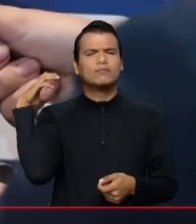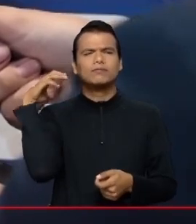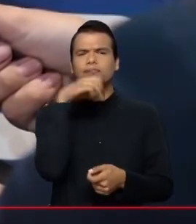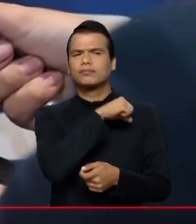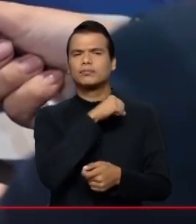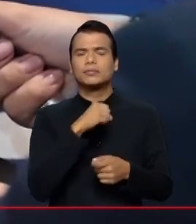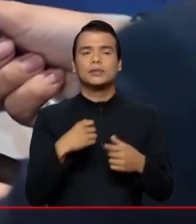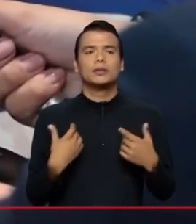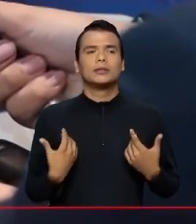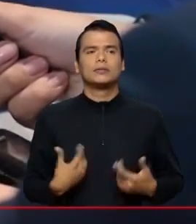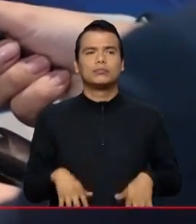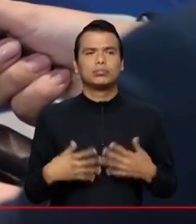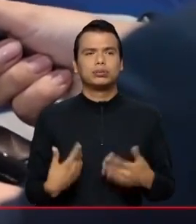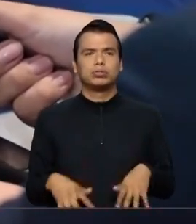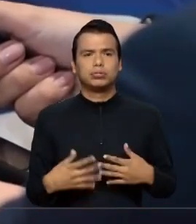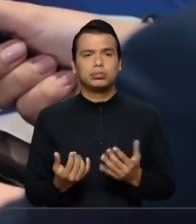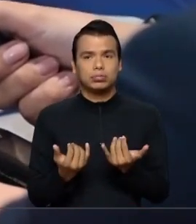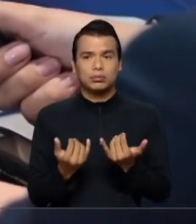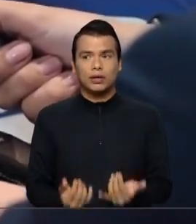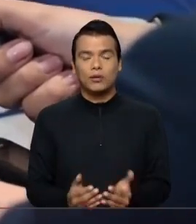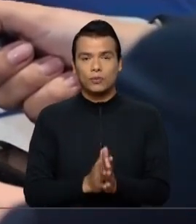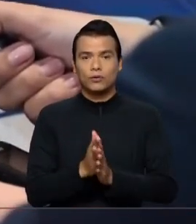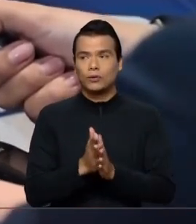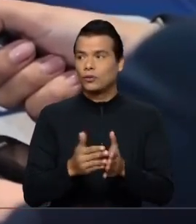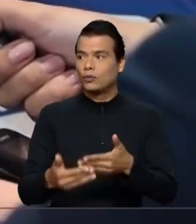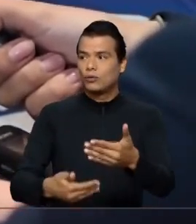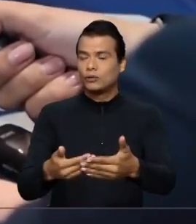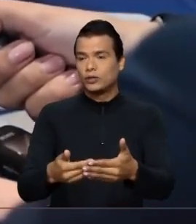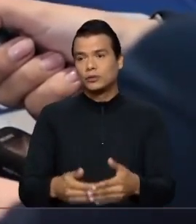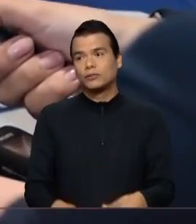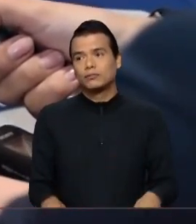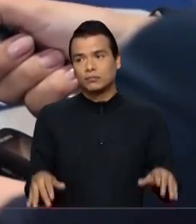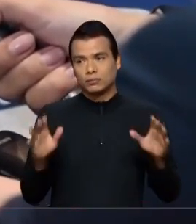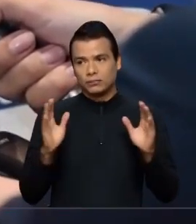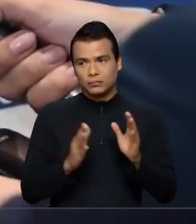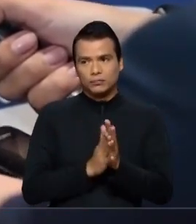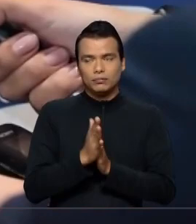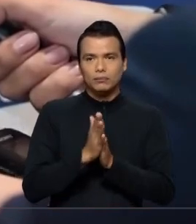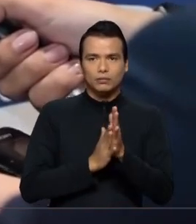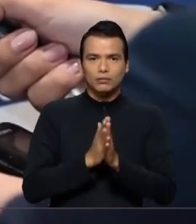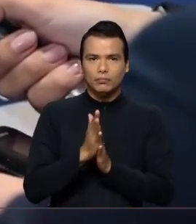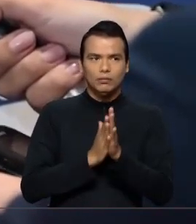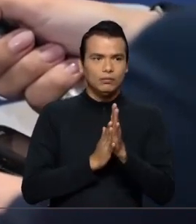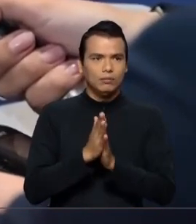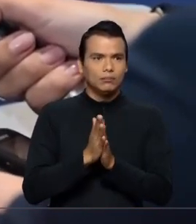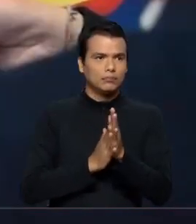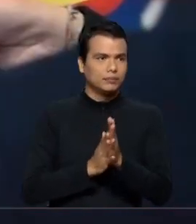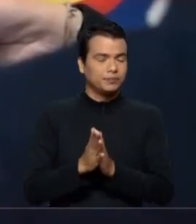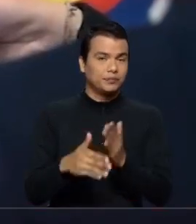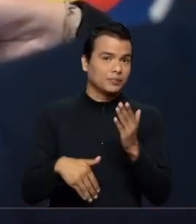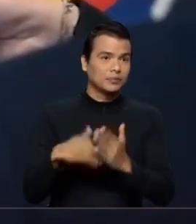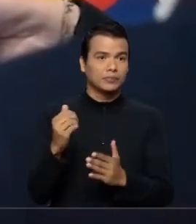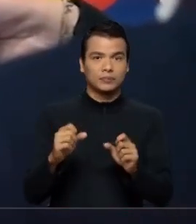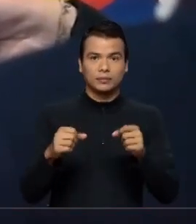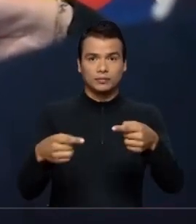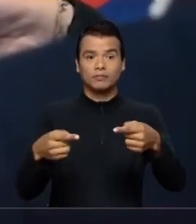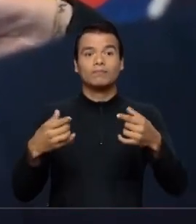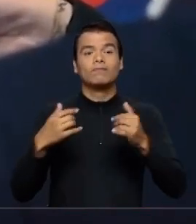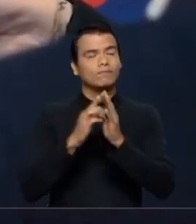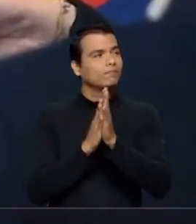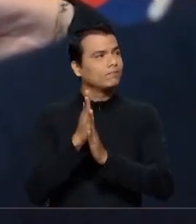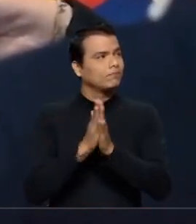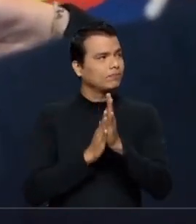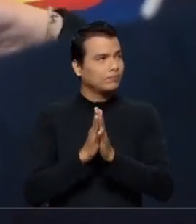más real lo que vamos a tener en este mundial y bueno anhelando que que ya sea el primer partido la verdad